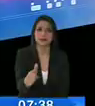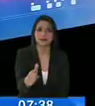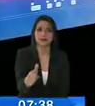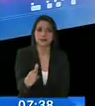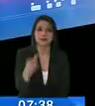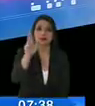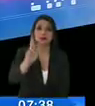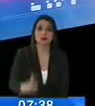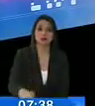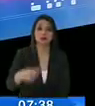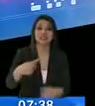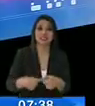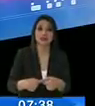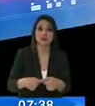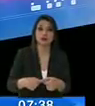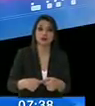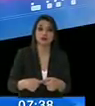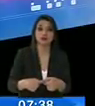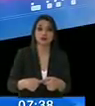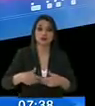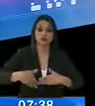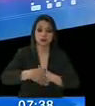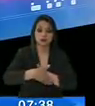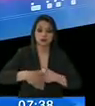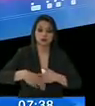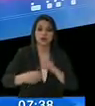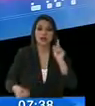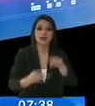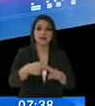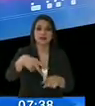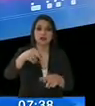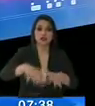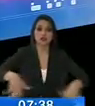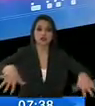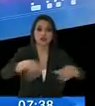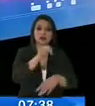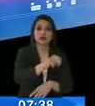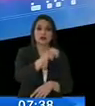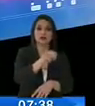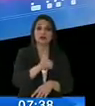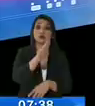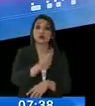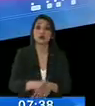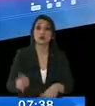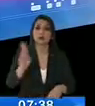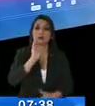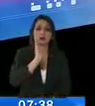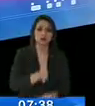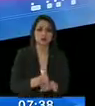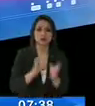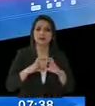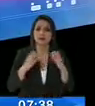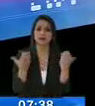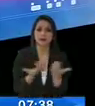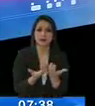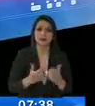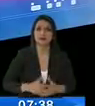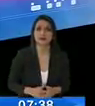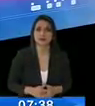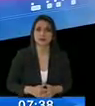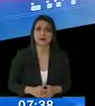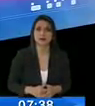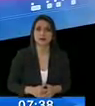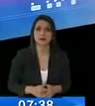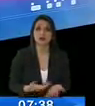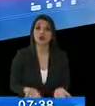sur de quito en la parte norte hasta las naciones unidas entonces están suspendidas las clases se integrarán los